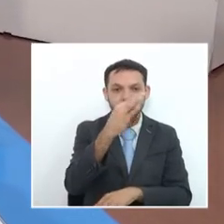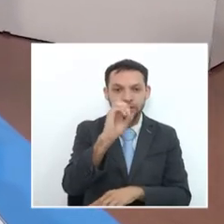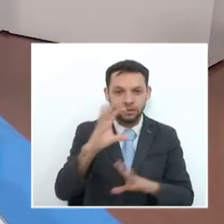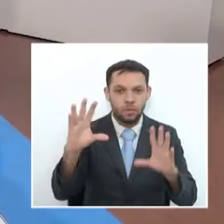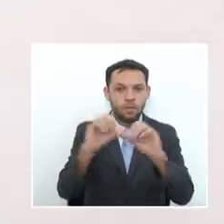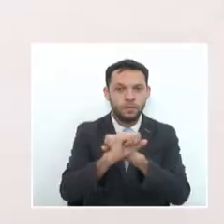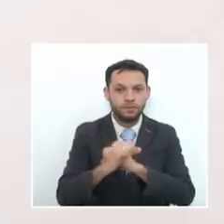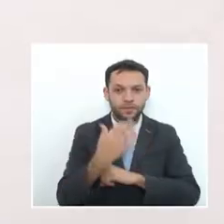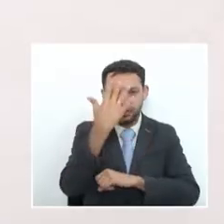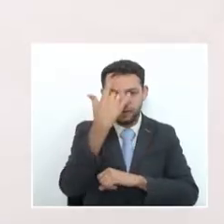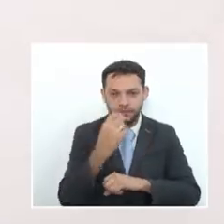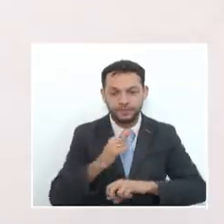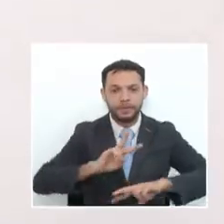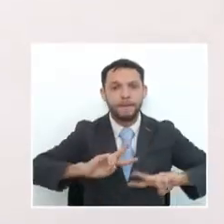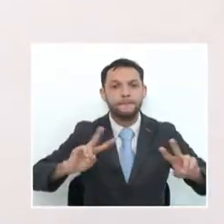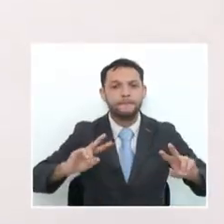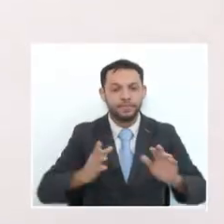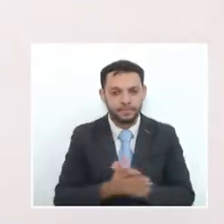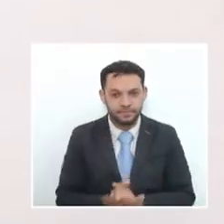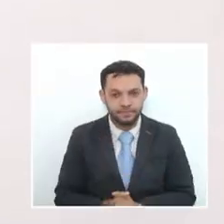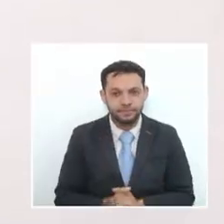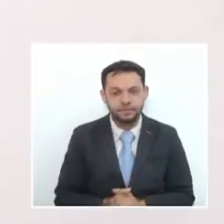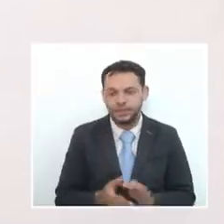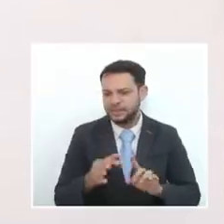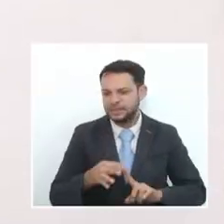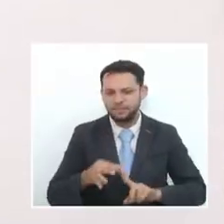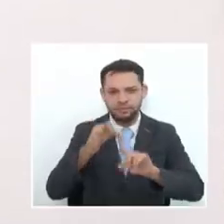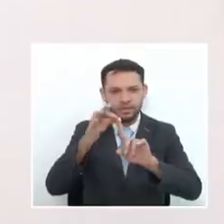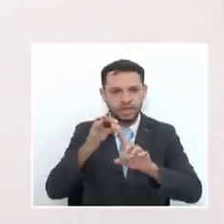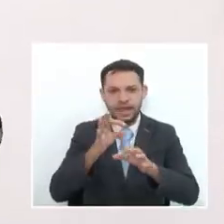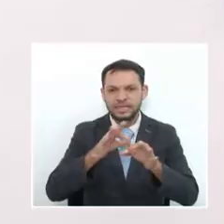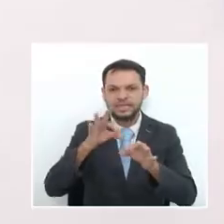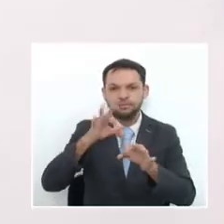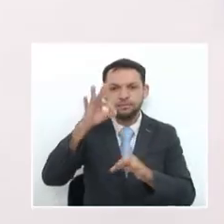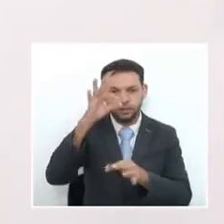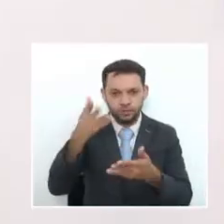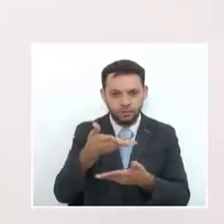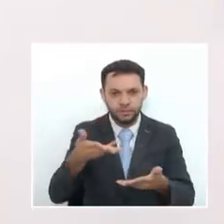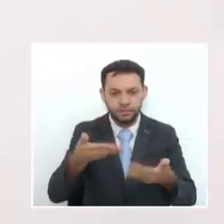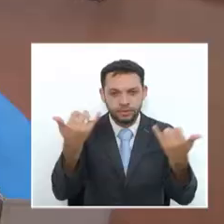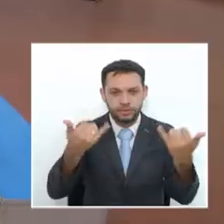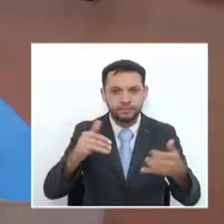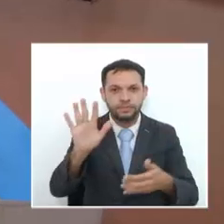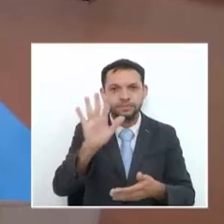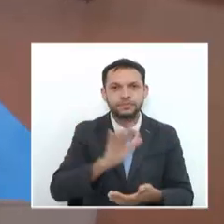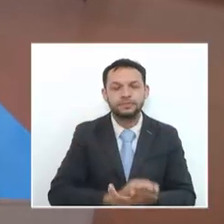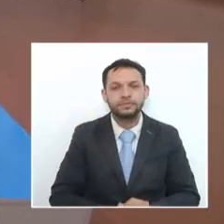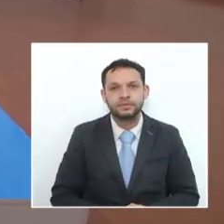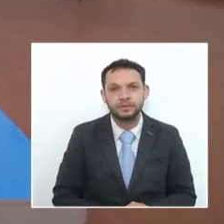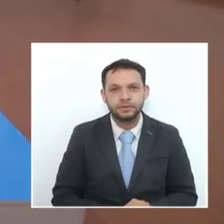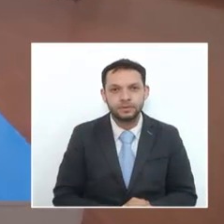la cuenta Iván Jiménez Sánchez. Un programa espiritual. Felicidades, muchas gracias, bendiciones, namasté.